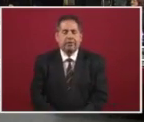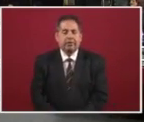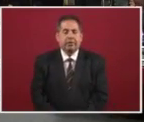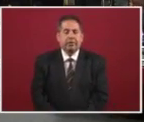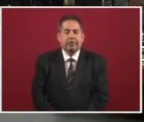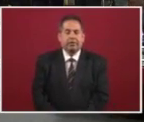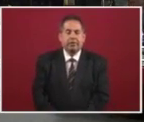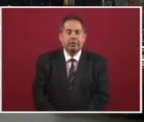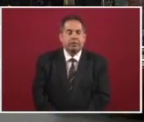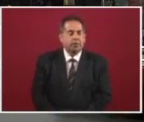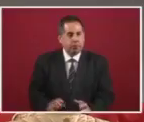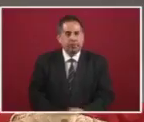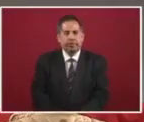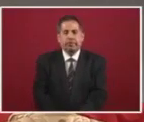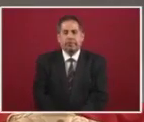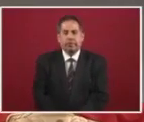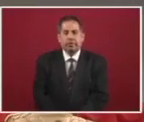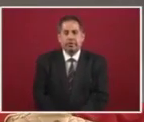Bueno,